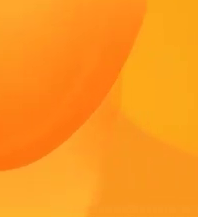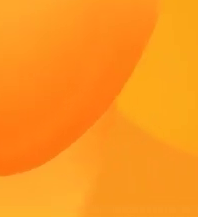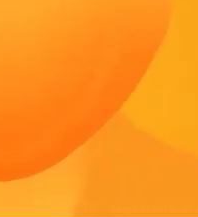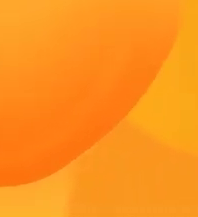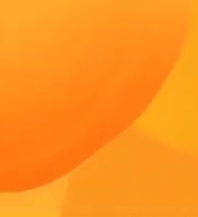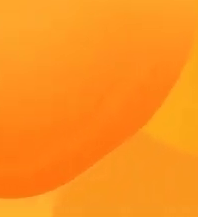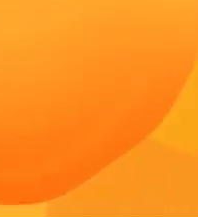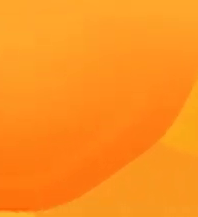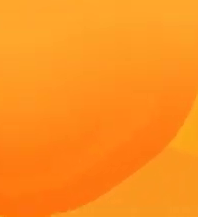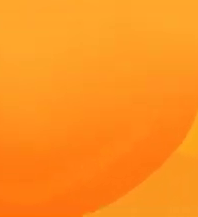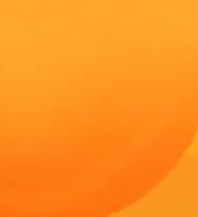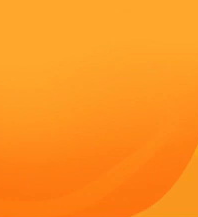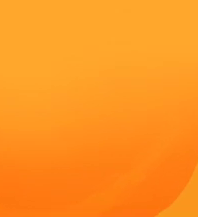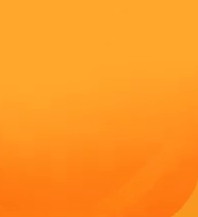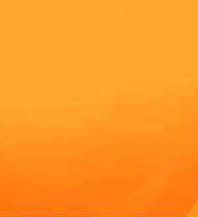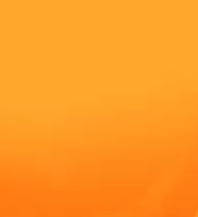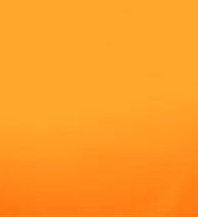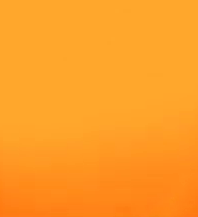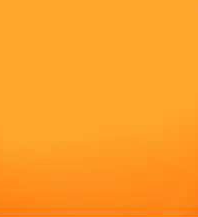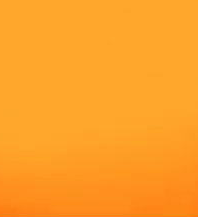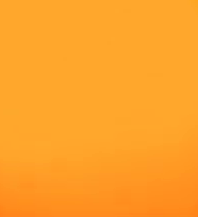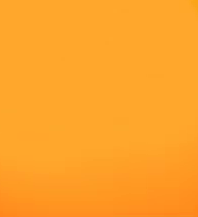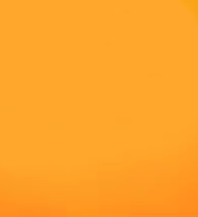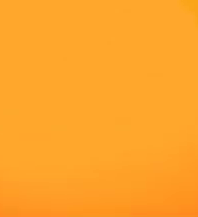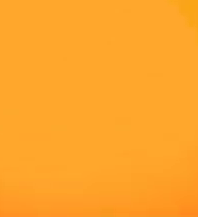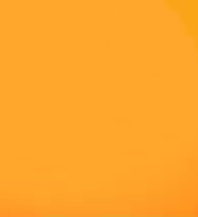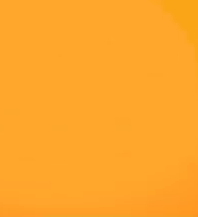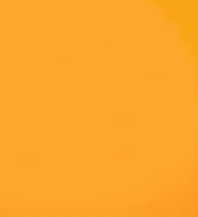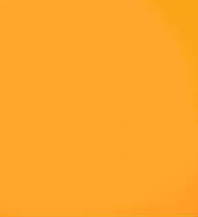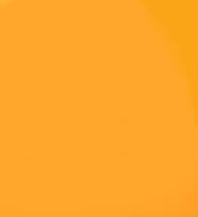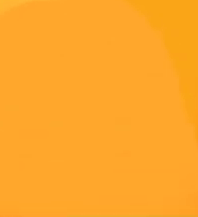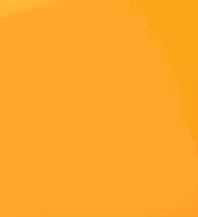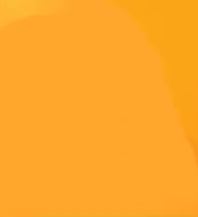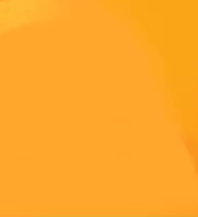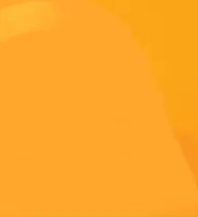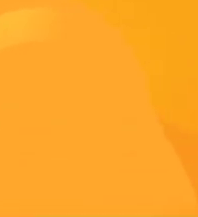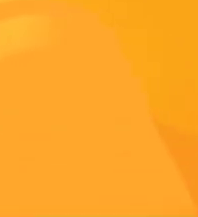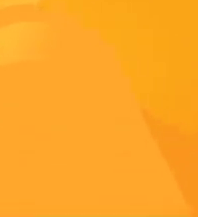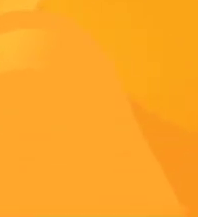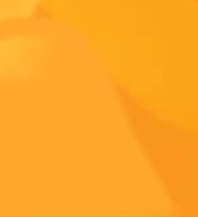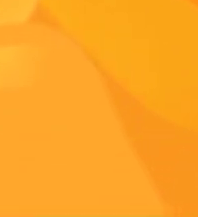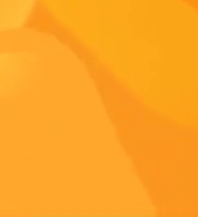delfín! ¿Cómo es el delfín? ¡Hola, hola! ¡Hola, hola!